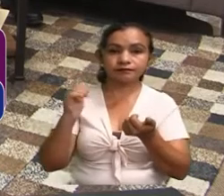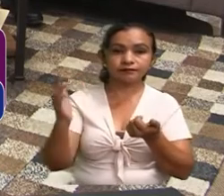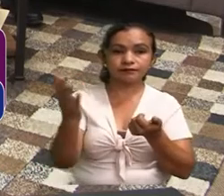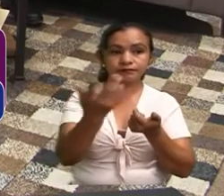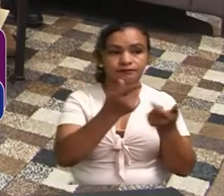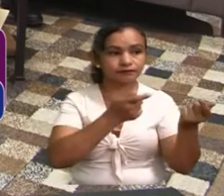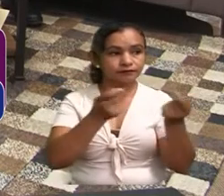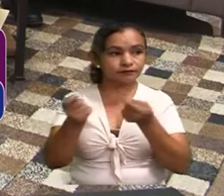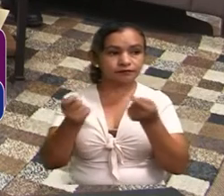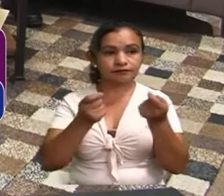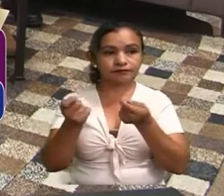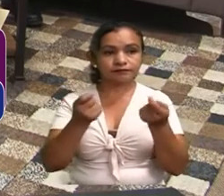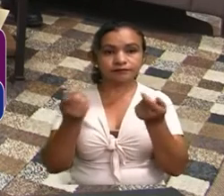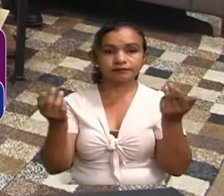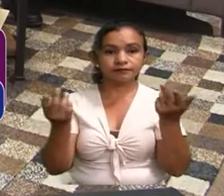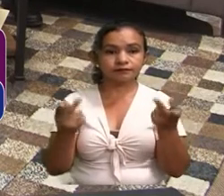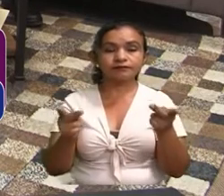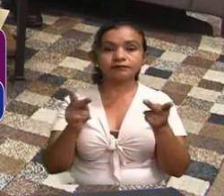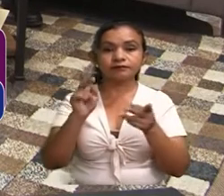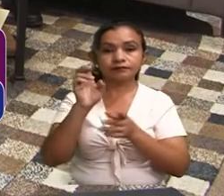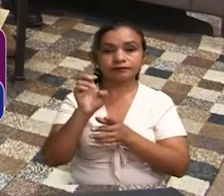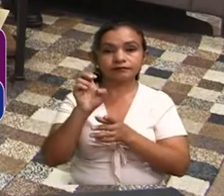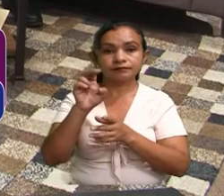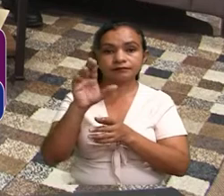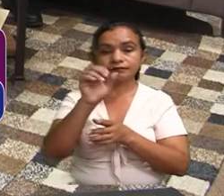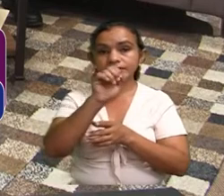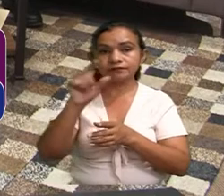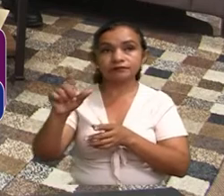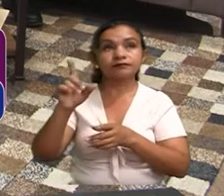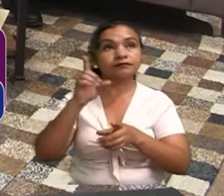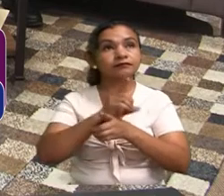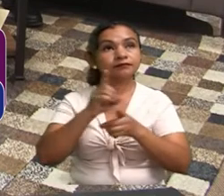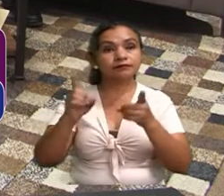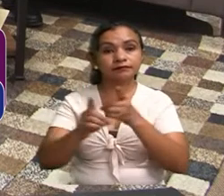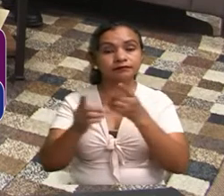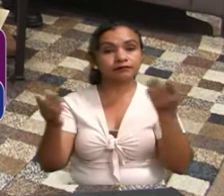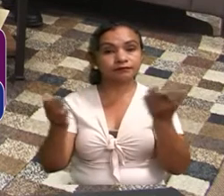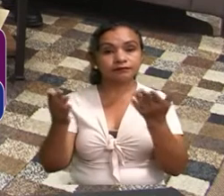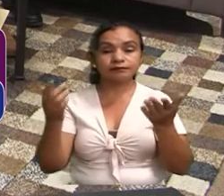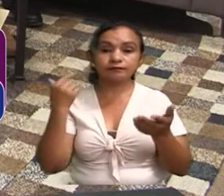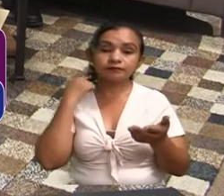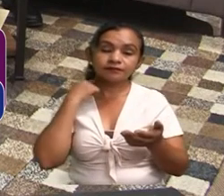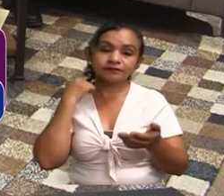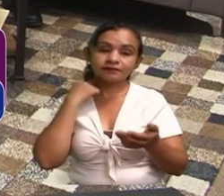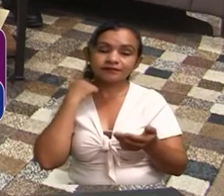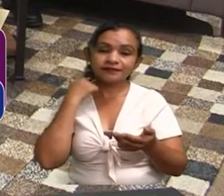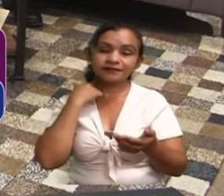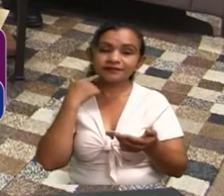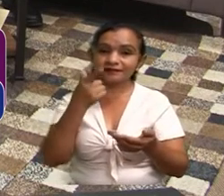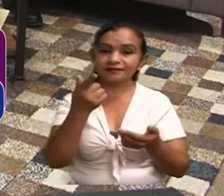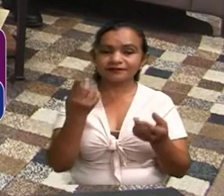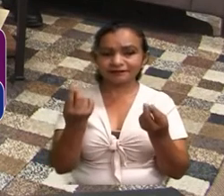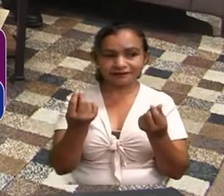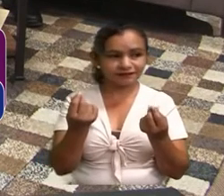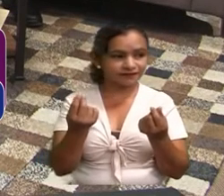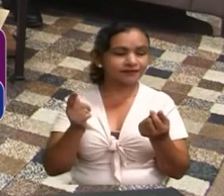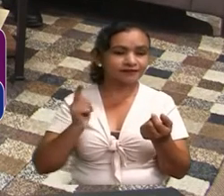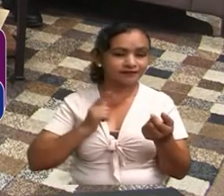monitoreando, claro. Pero también el ENACAL, por eso es que hablamos de ENACAL como el hermano mayor, de que siempre ellos tienen los recursos y